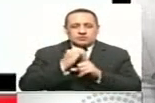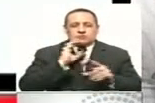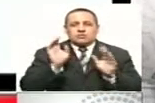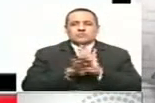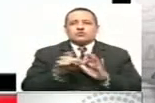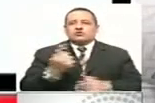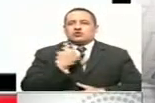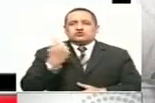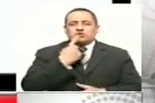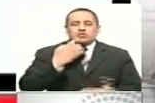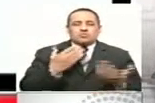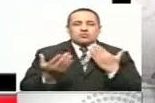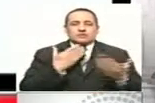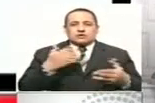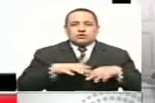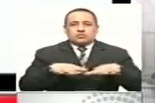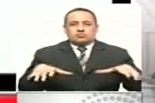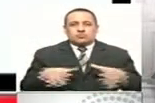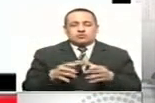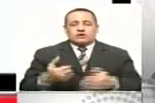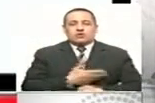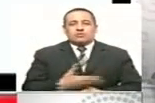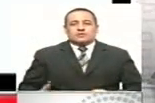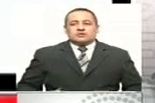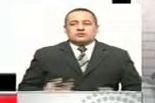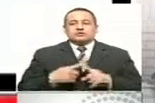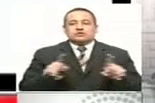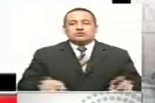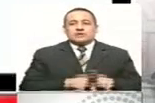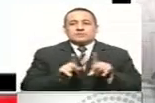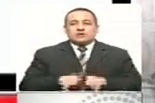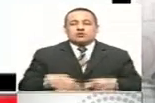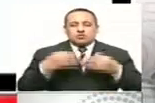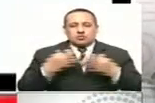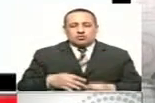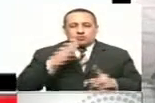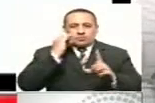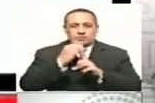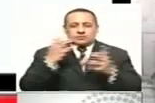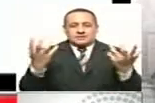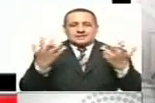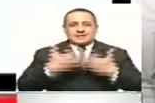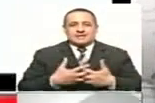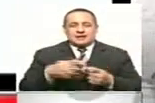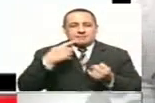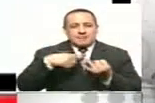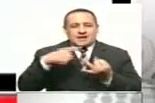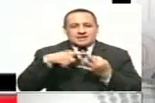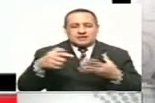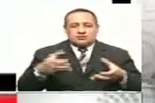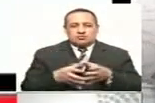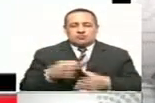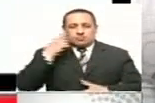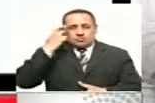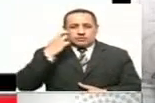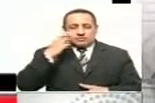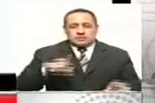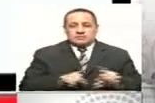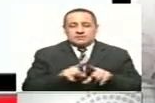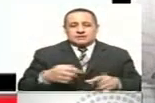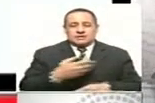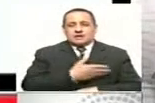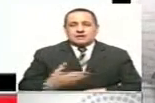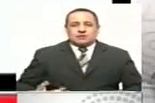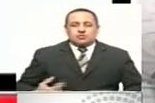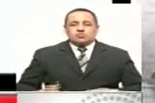solamente modernizar el Estado, sino que cumple con este objetivo de integrar varias instituciones del Estado en